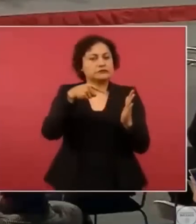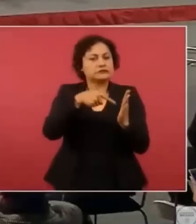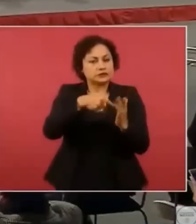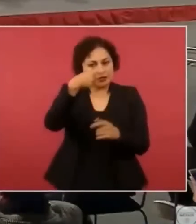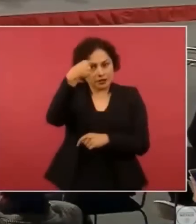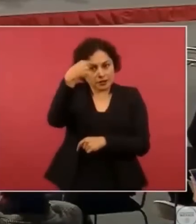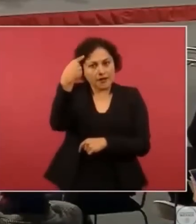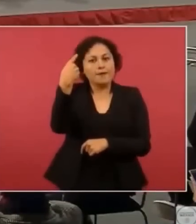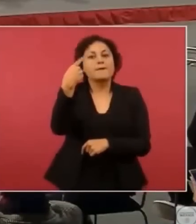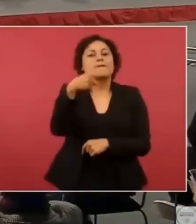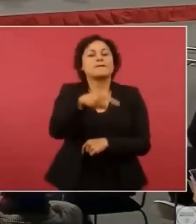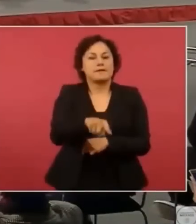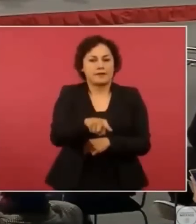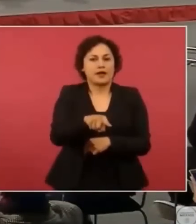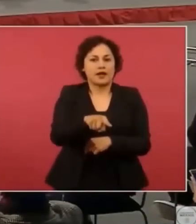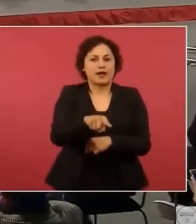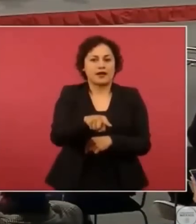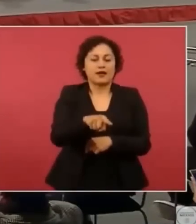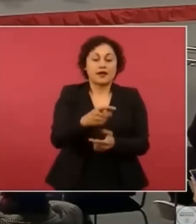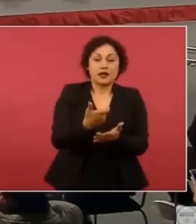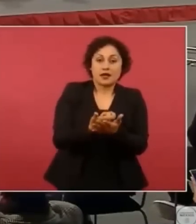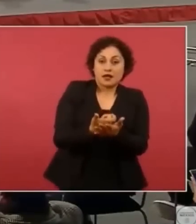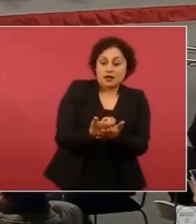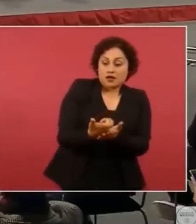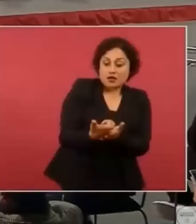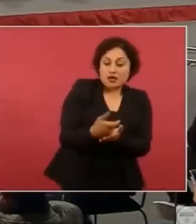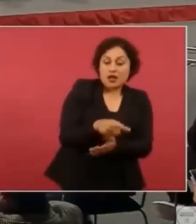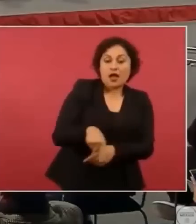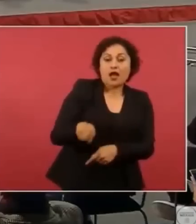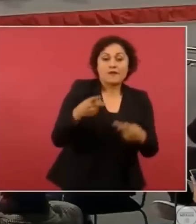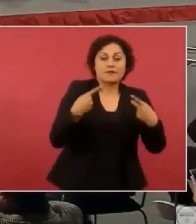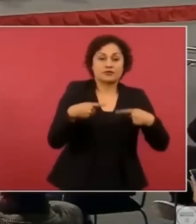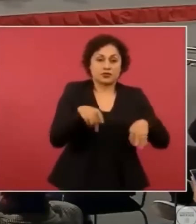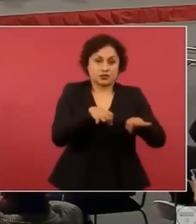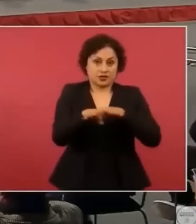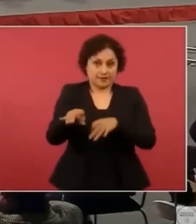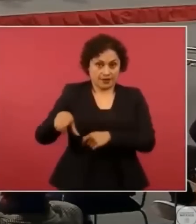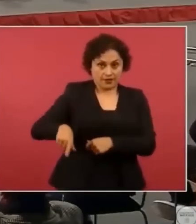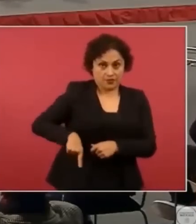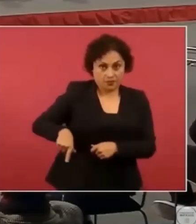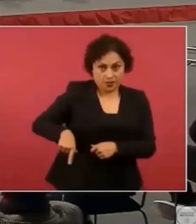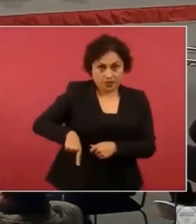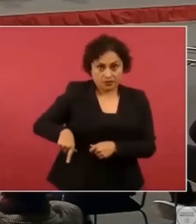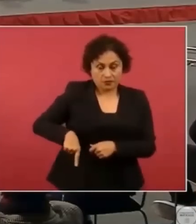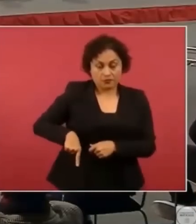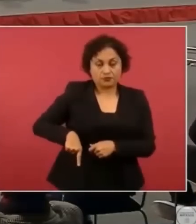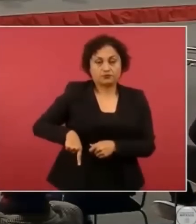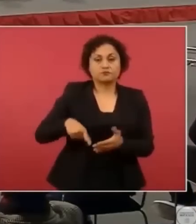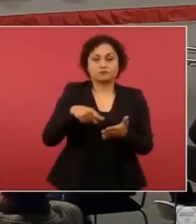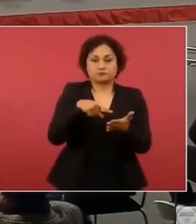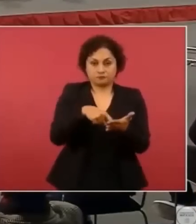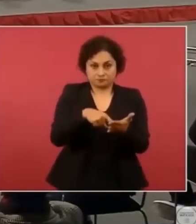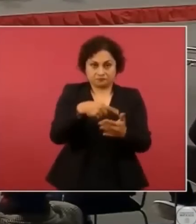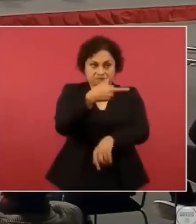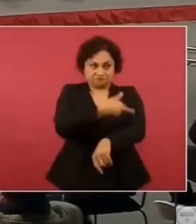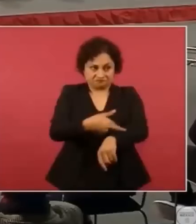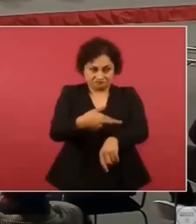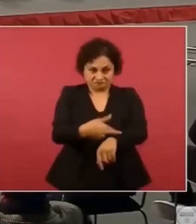las remuneraciones de los servidores públicos. Y uno de los elementos que se